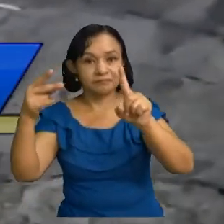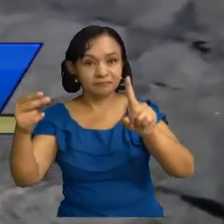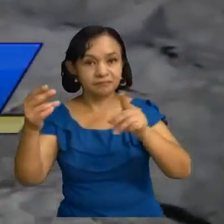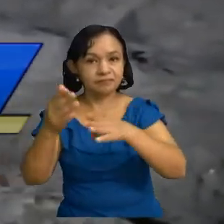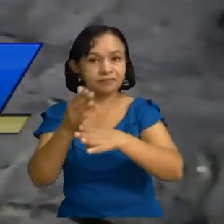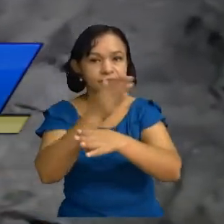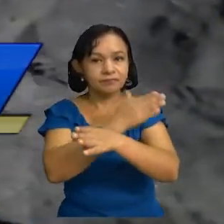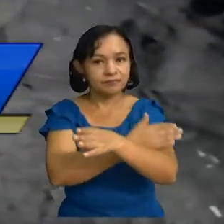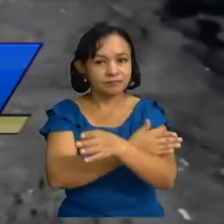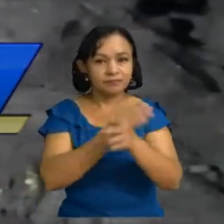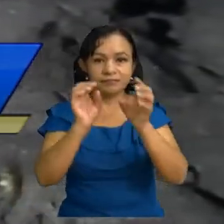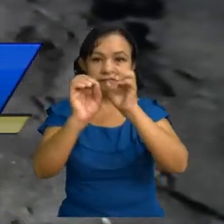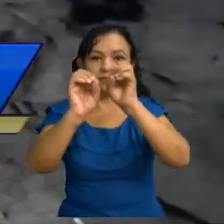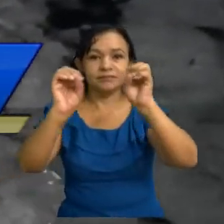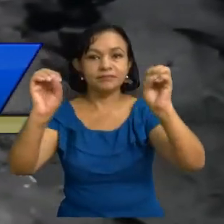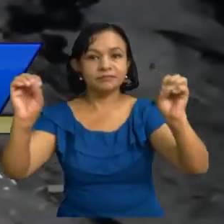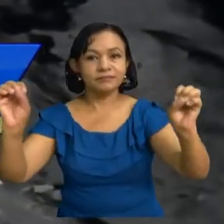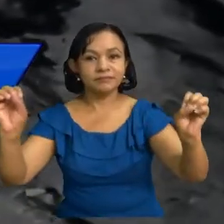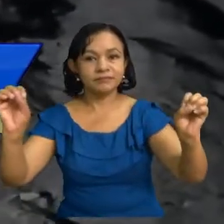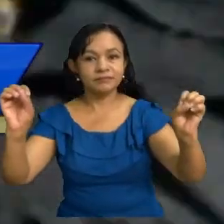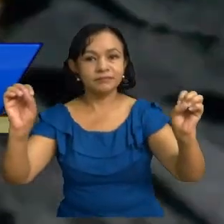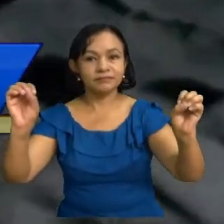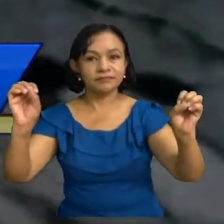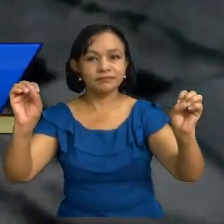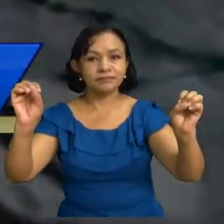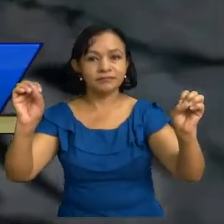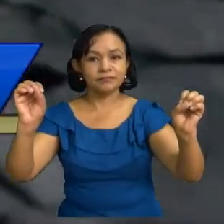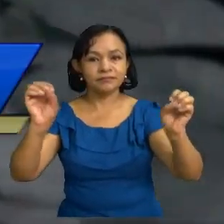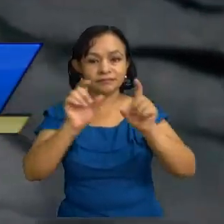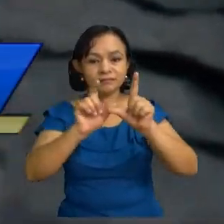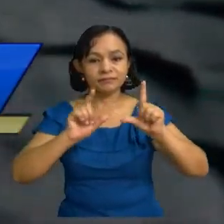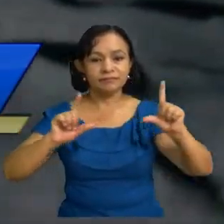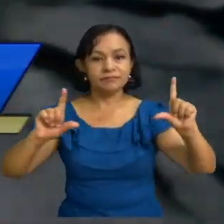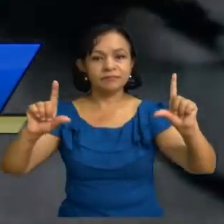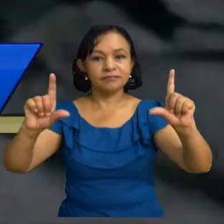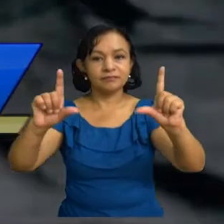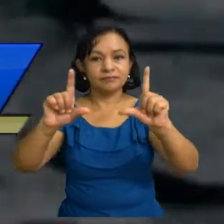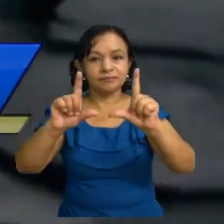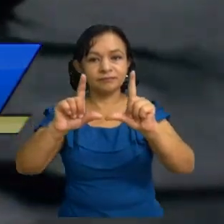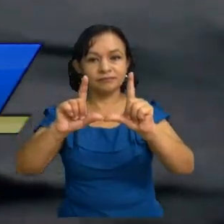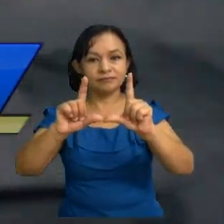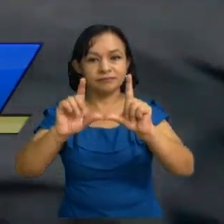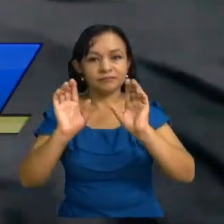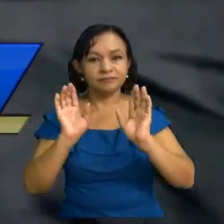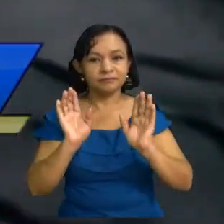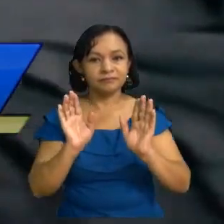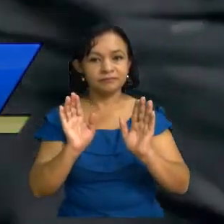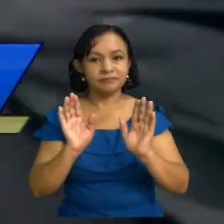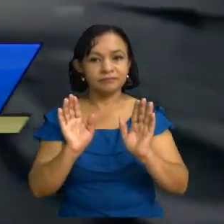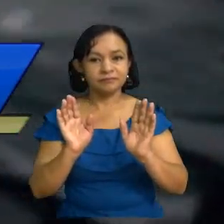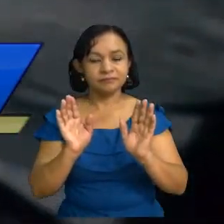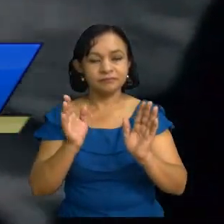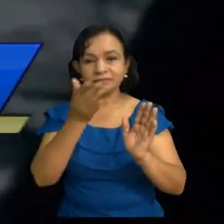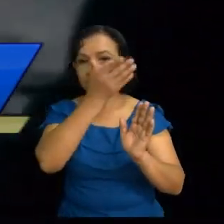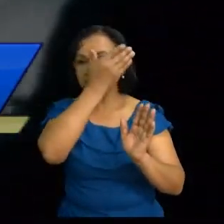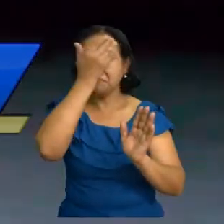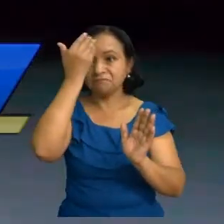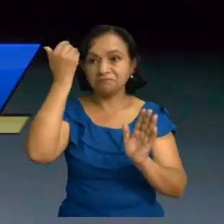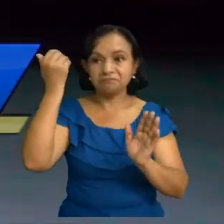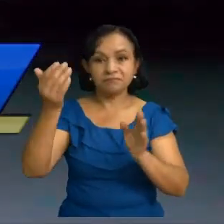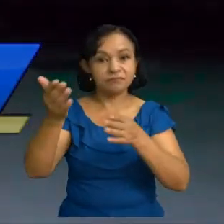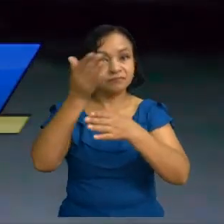atrás es una existía chacocente era un sitio totalmente olvidado